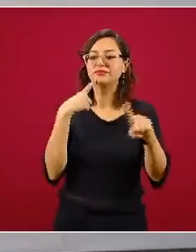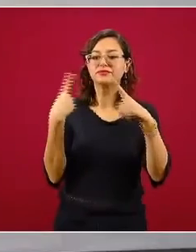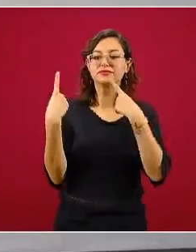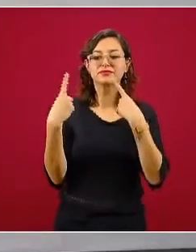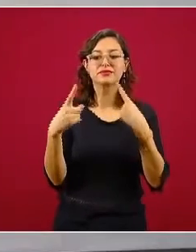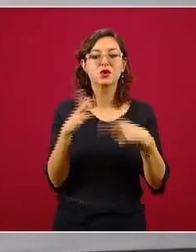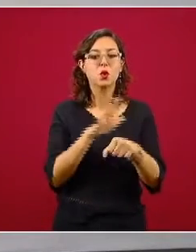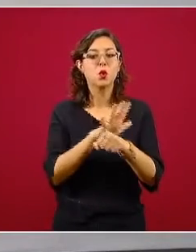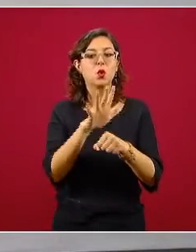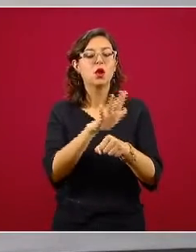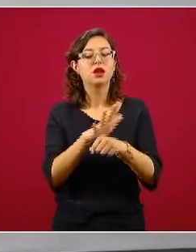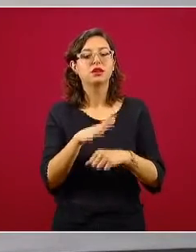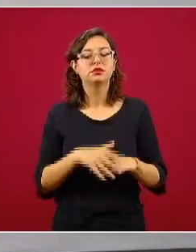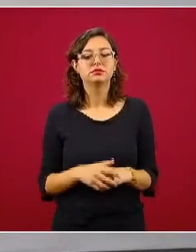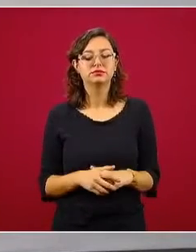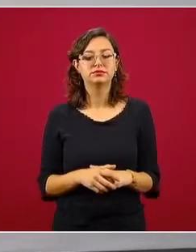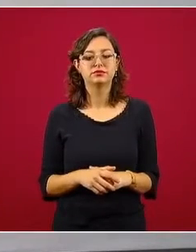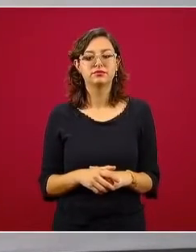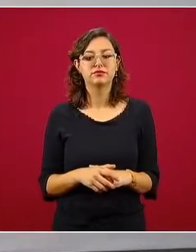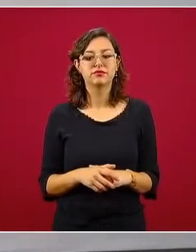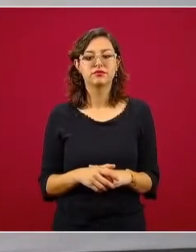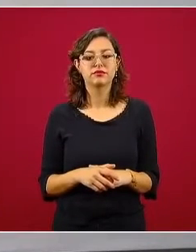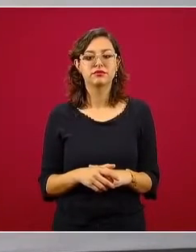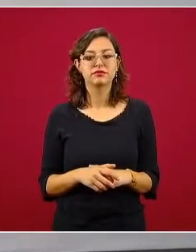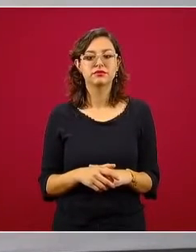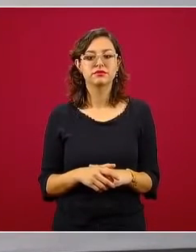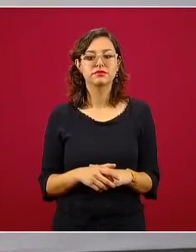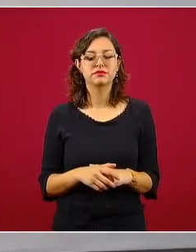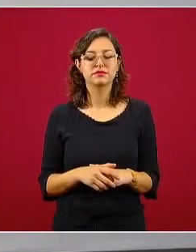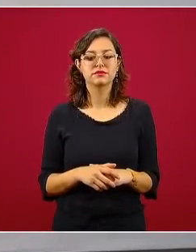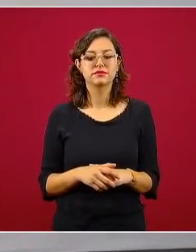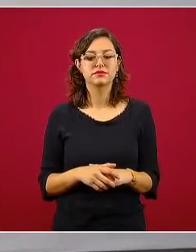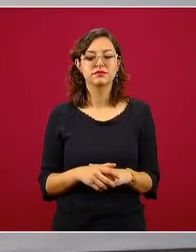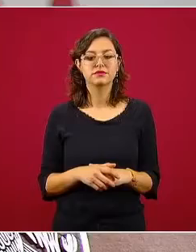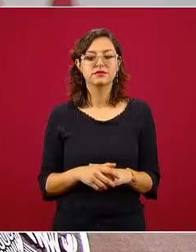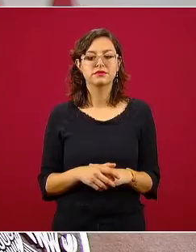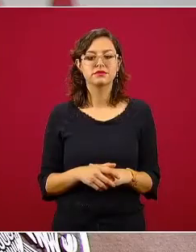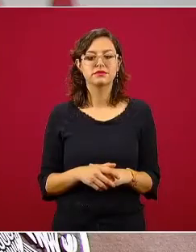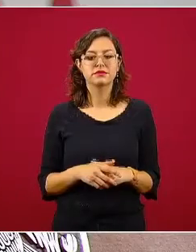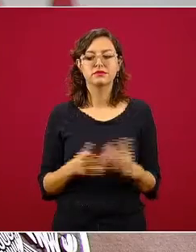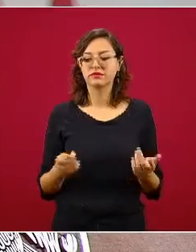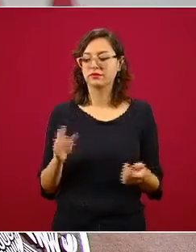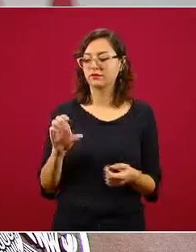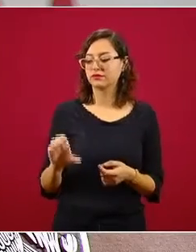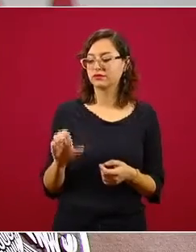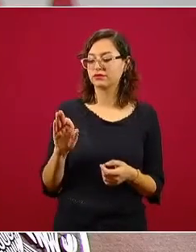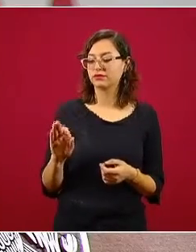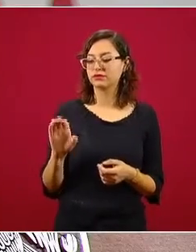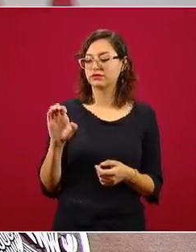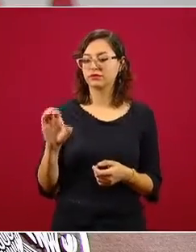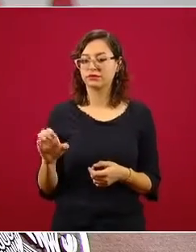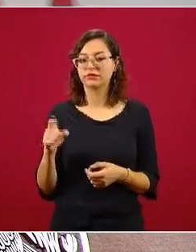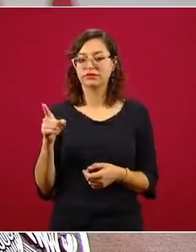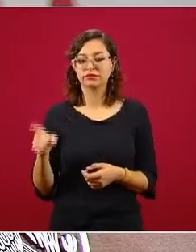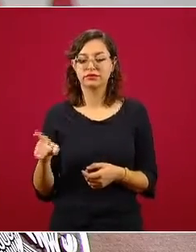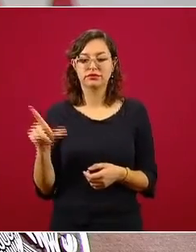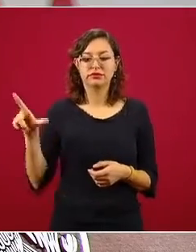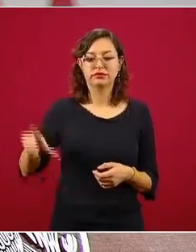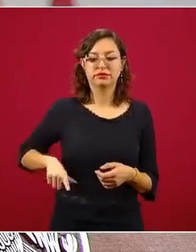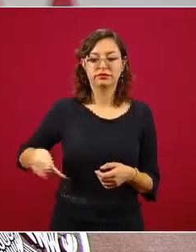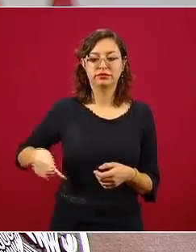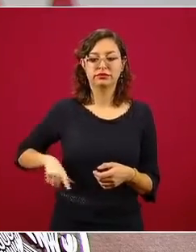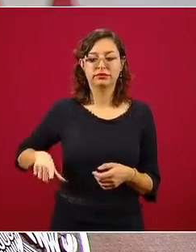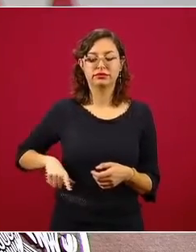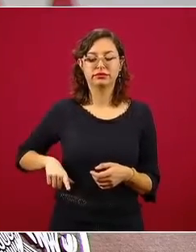de que hay preponderancia de la Comisión Federal de Electricidad o del Estado,